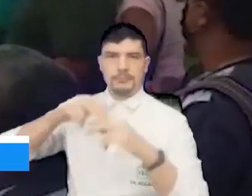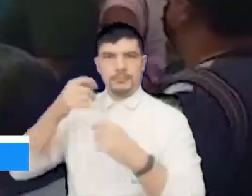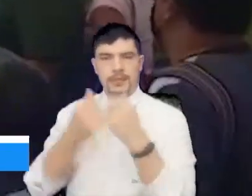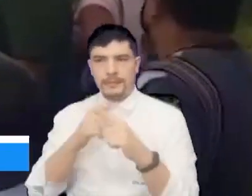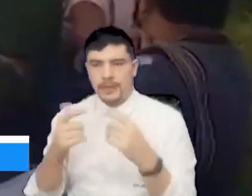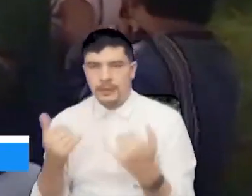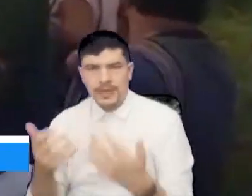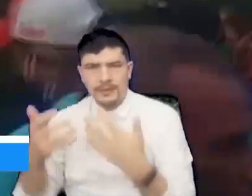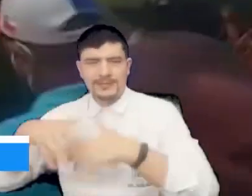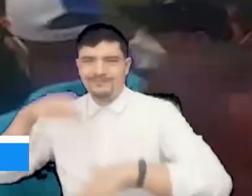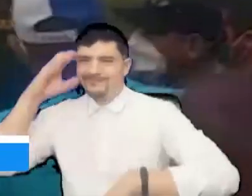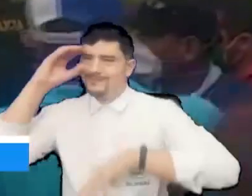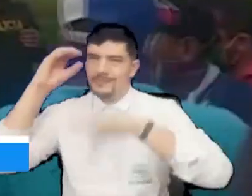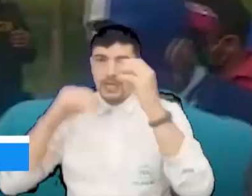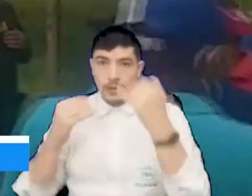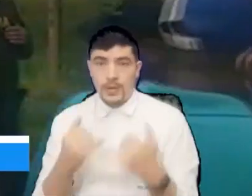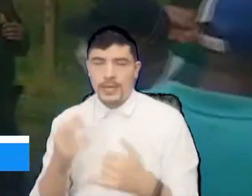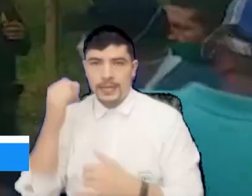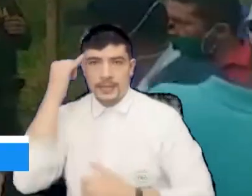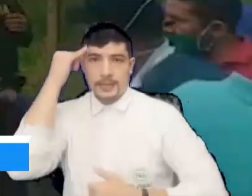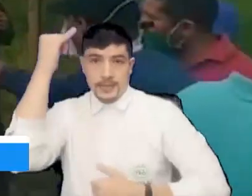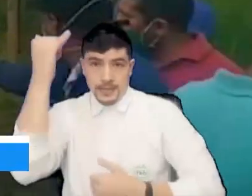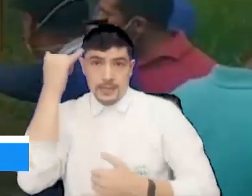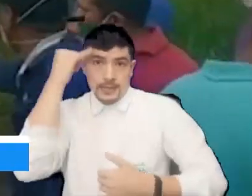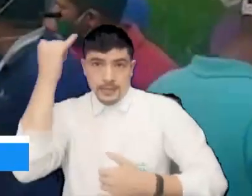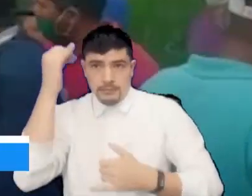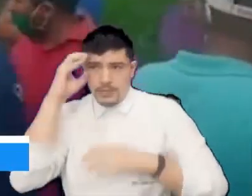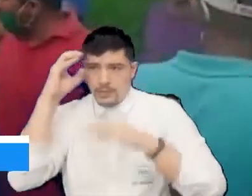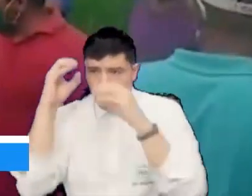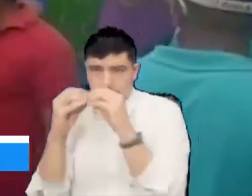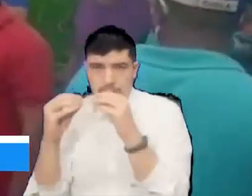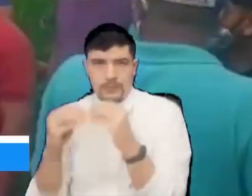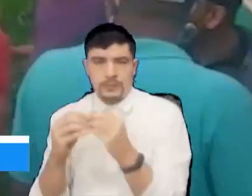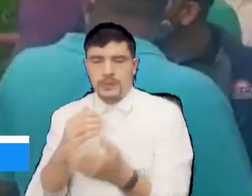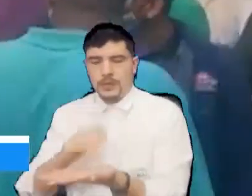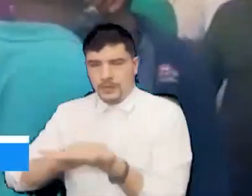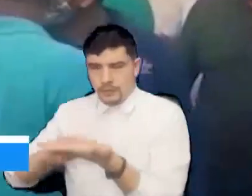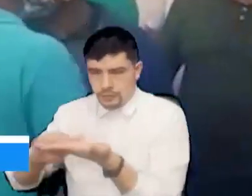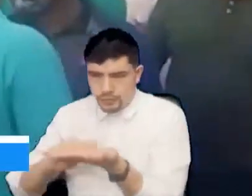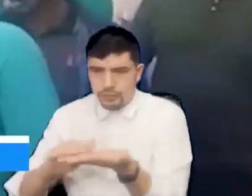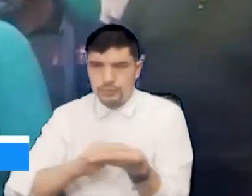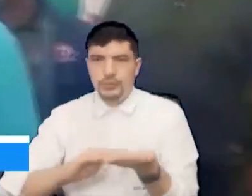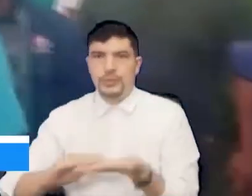toda la intención de continuar con el servicio, pero de una manera justa y equitativa.